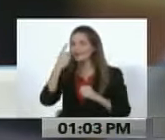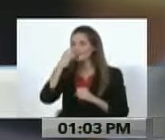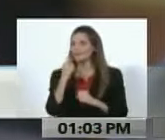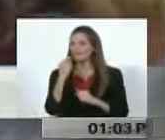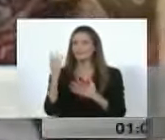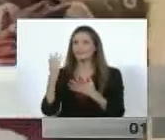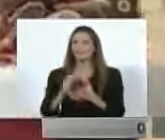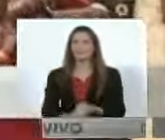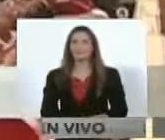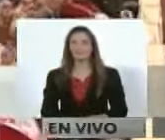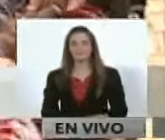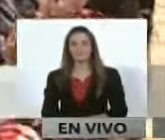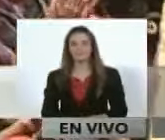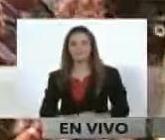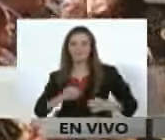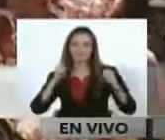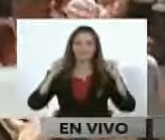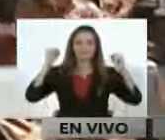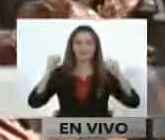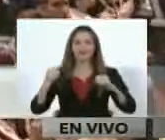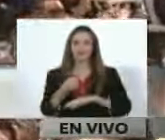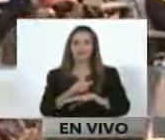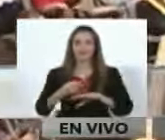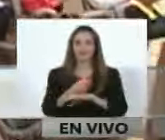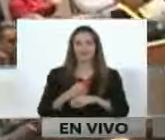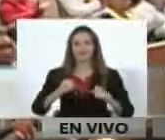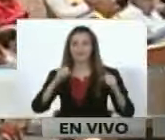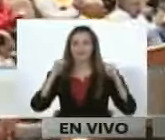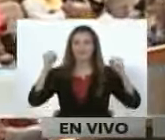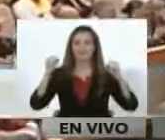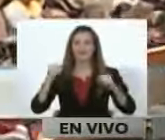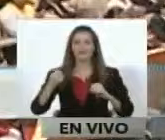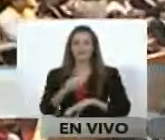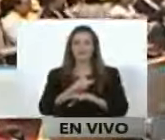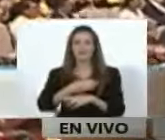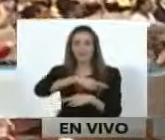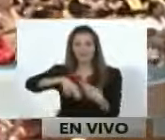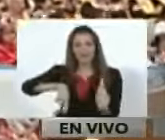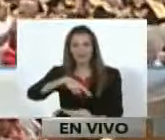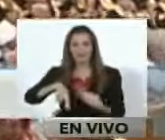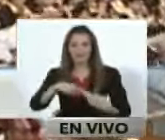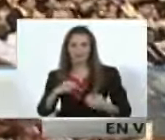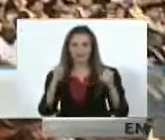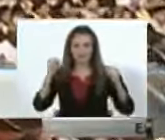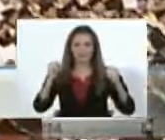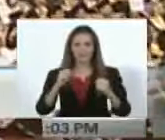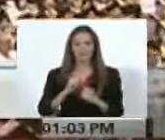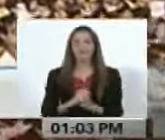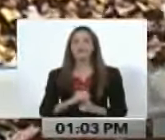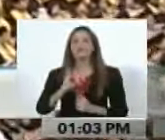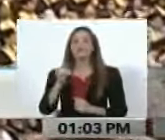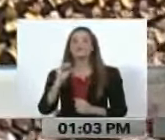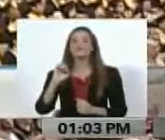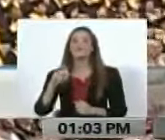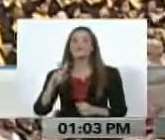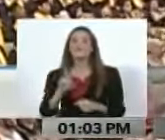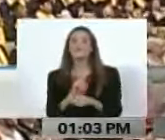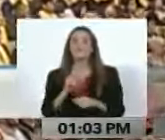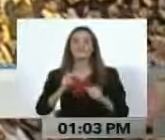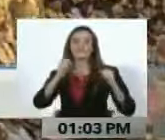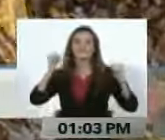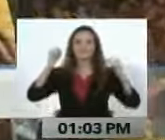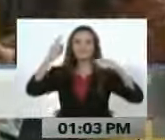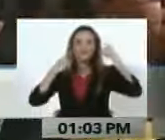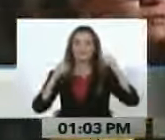Ochoa! ¡Que viva el gobierno! ¡Que viva el gobierno revolucionario! ¡José María Vargas! ¡Que viva Chávez